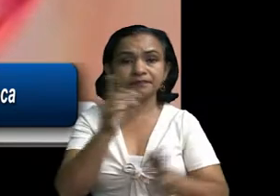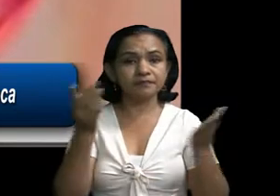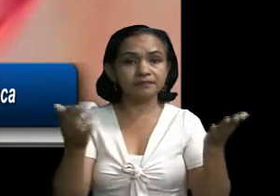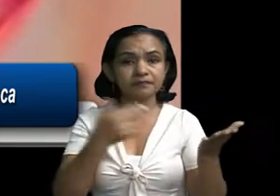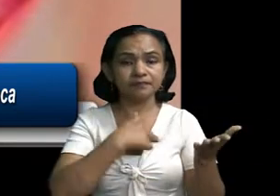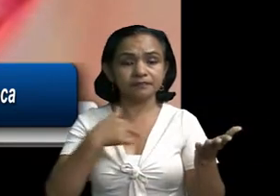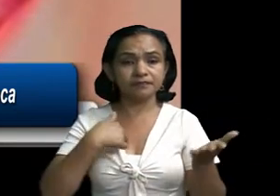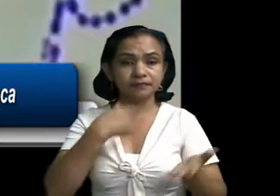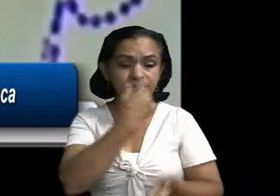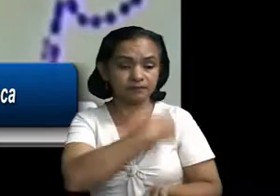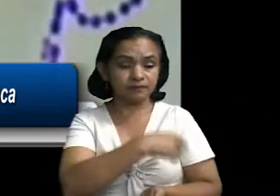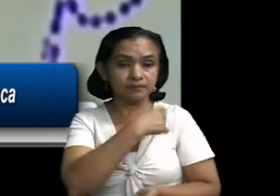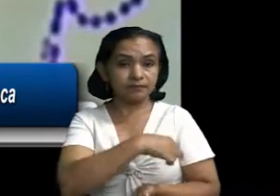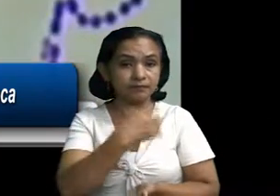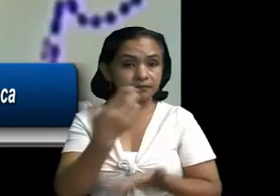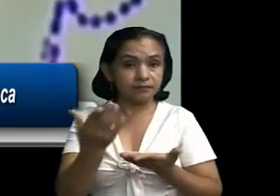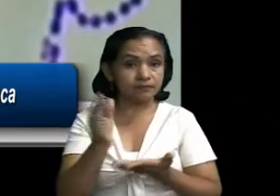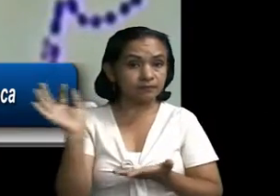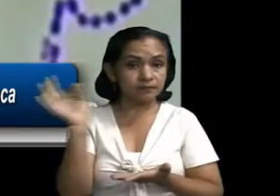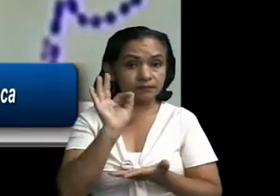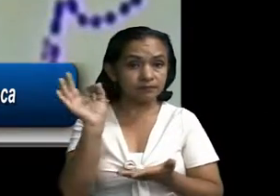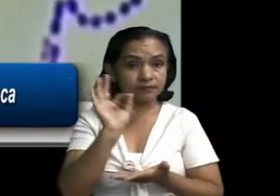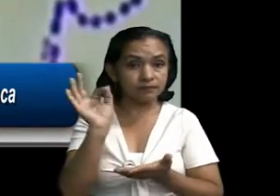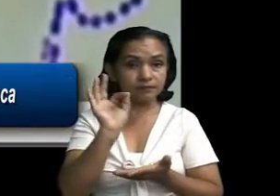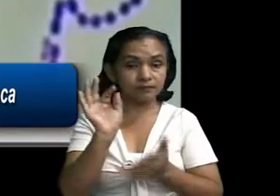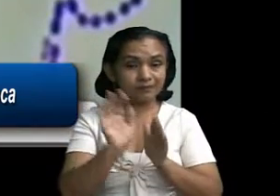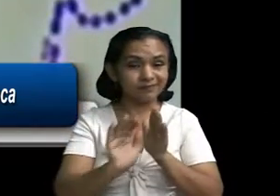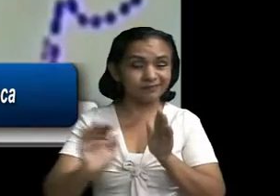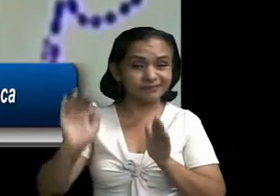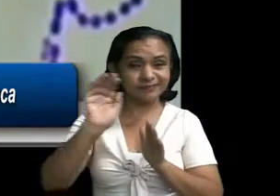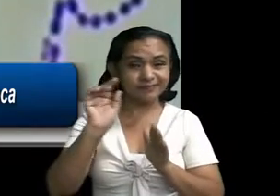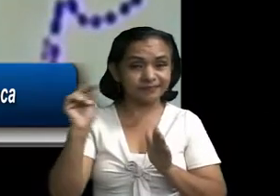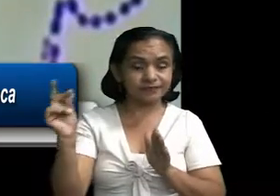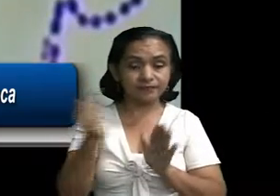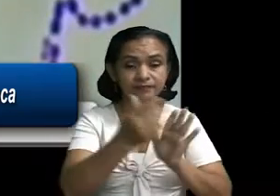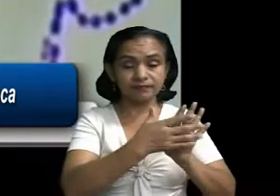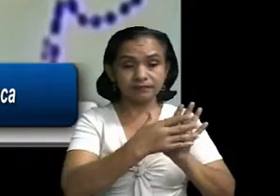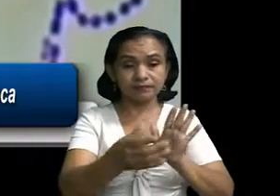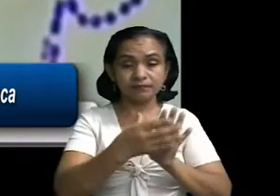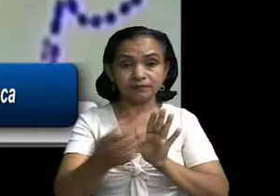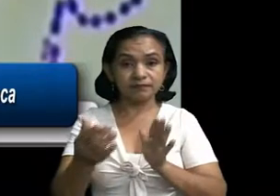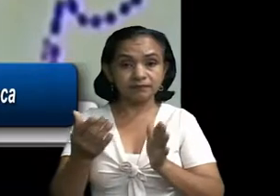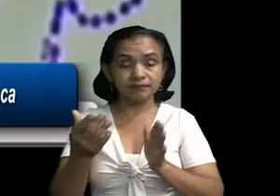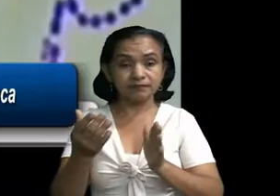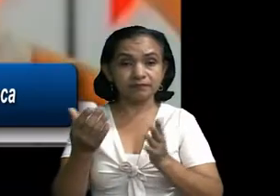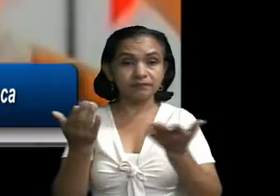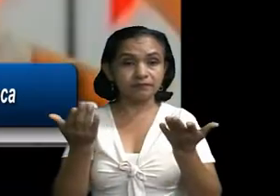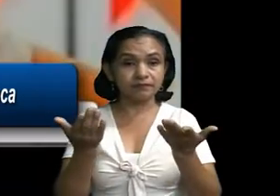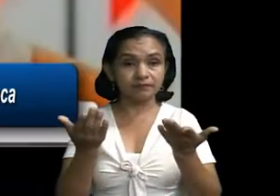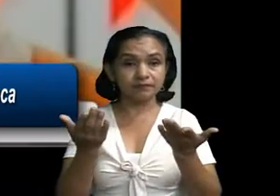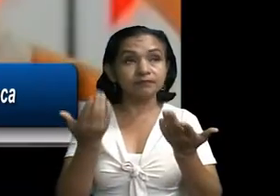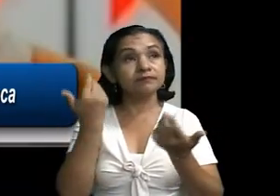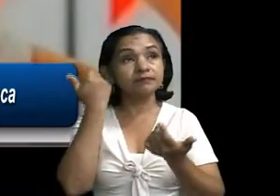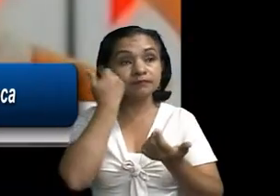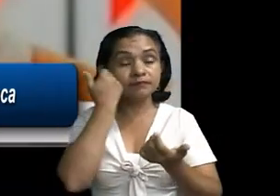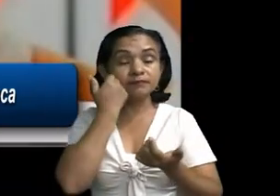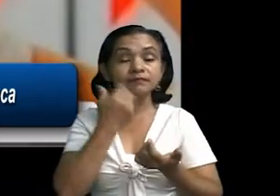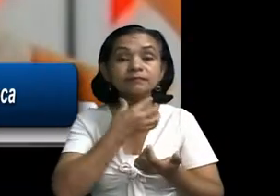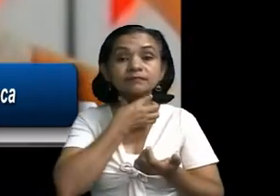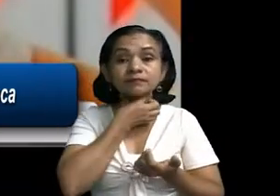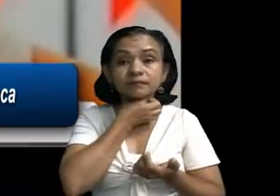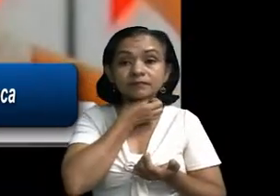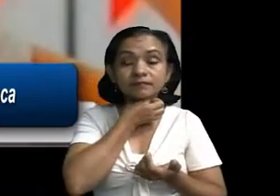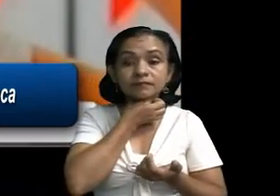ocurre en las escuelas. Esta es la manera más eficaz en que se transmite esta bacteria para el caso de la faringoamigdalitis o